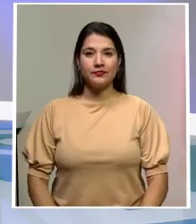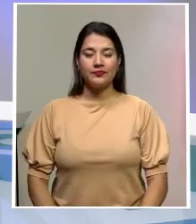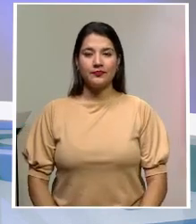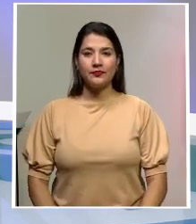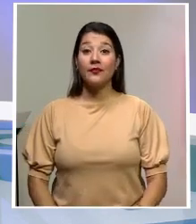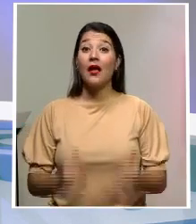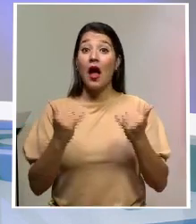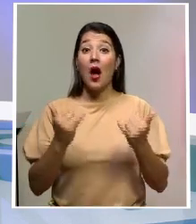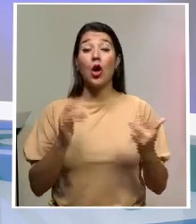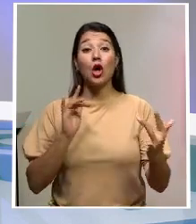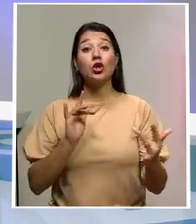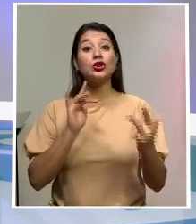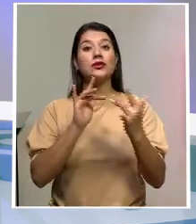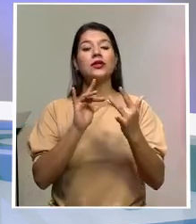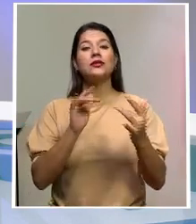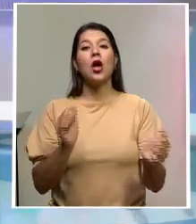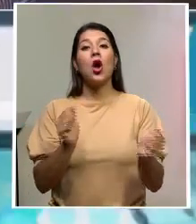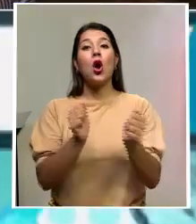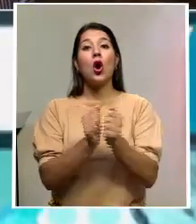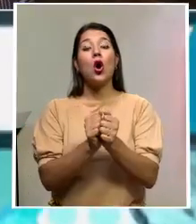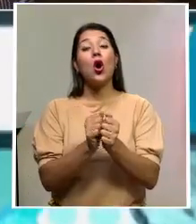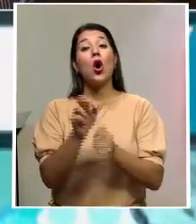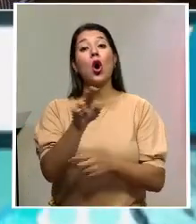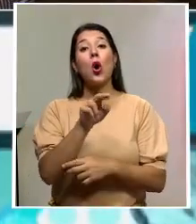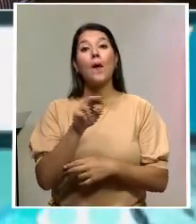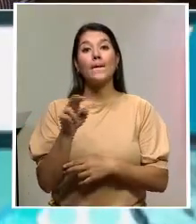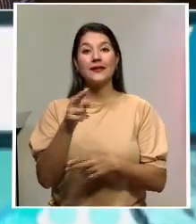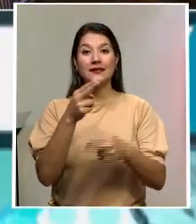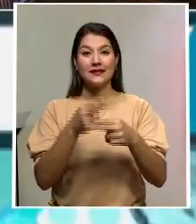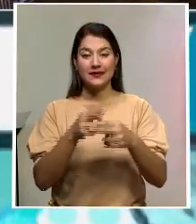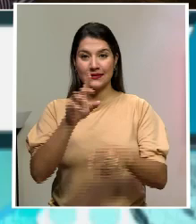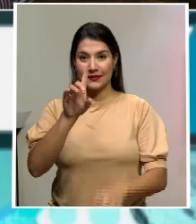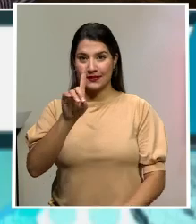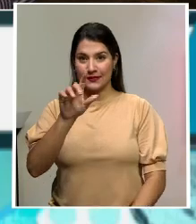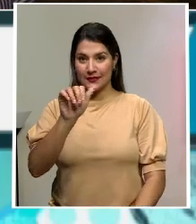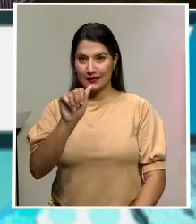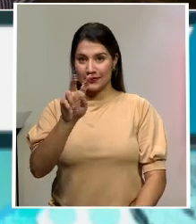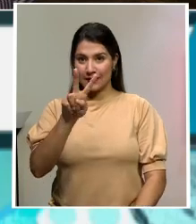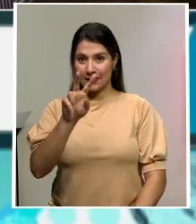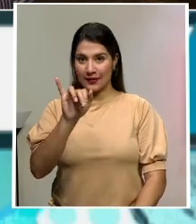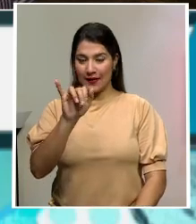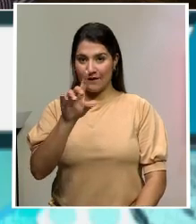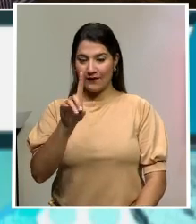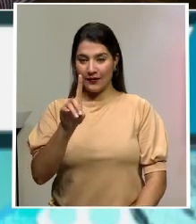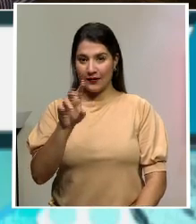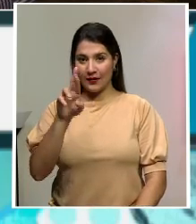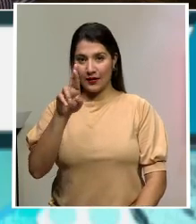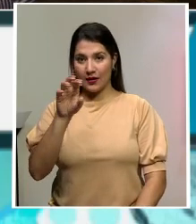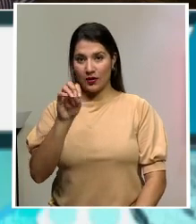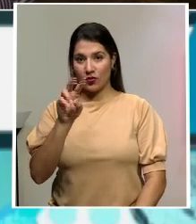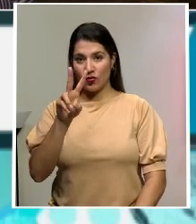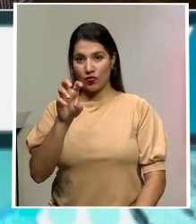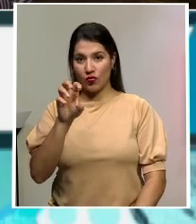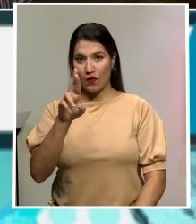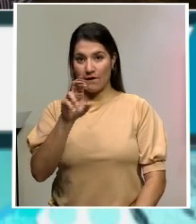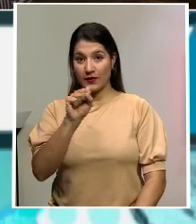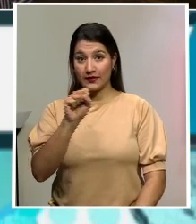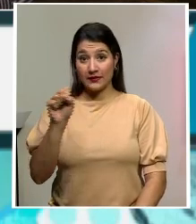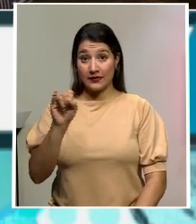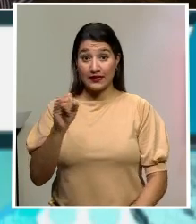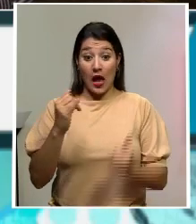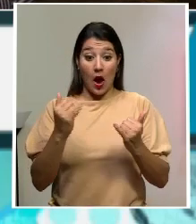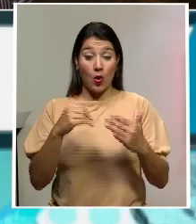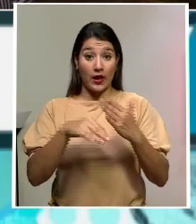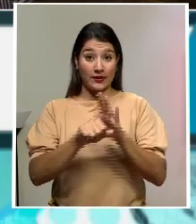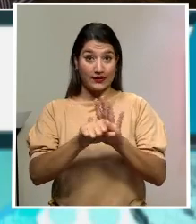Vamos ahora a un pase en vivo con nuestro compañero David Roversi, quien está en el Congreso y nos trae el detalle